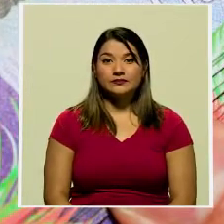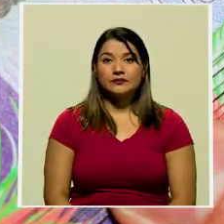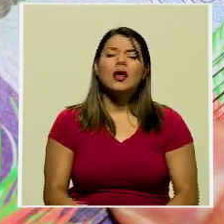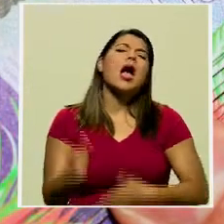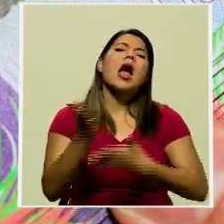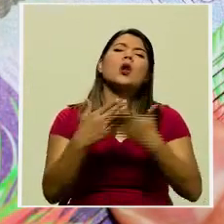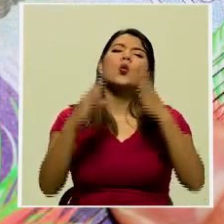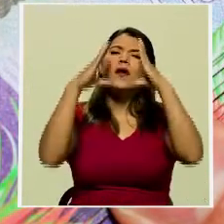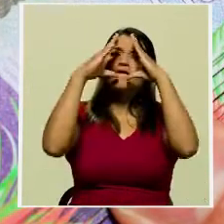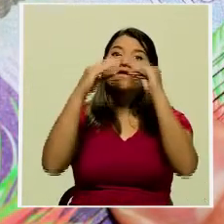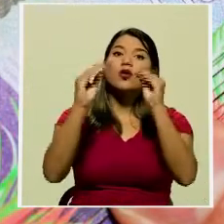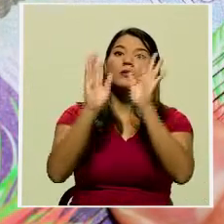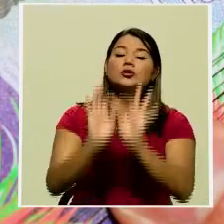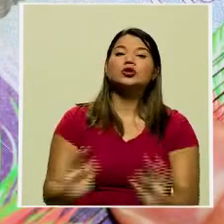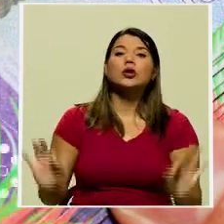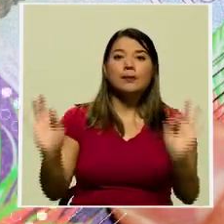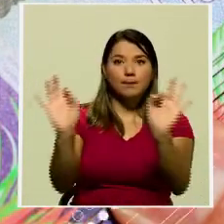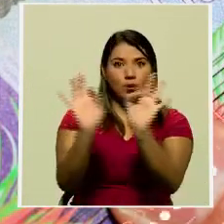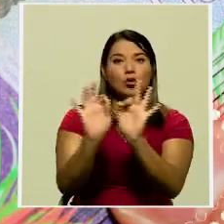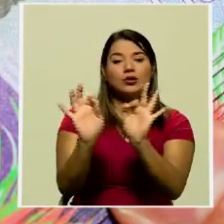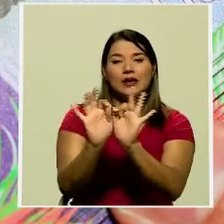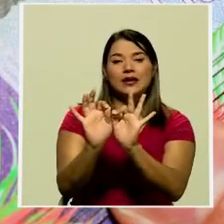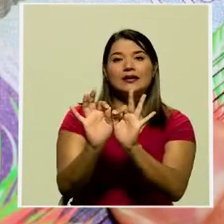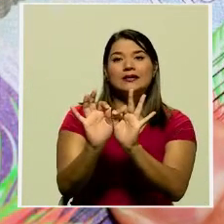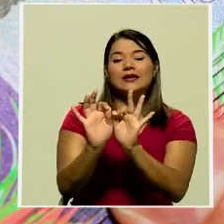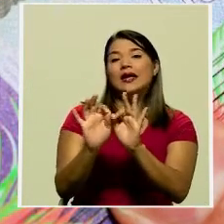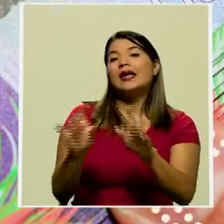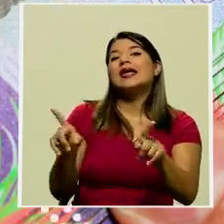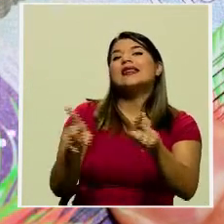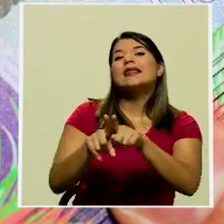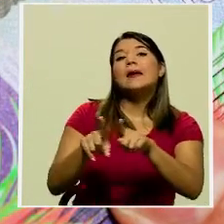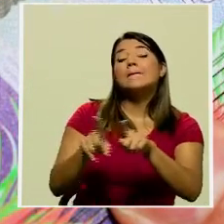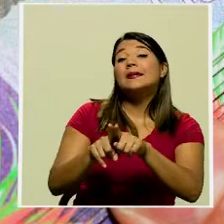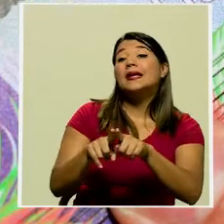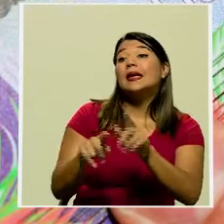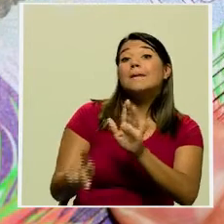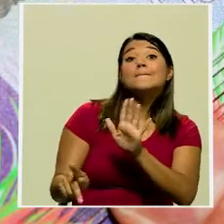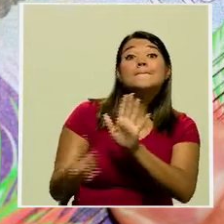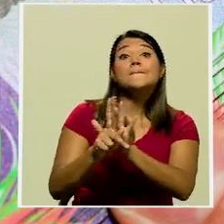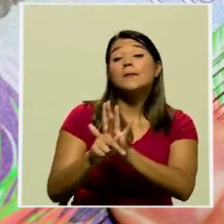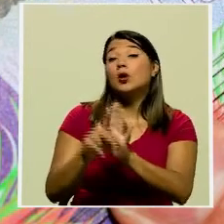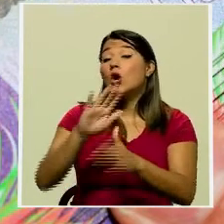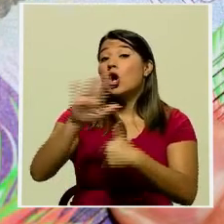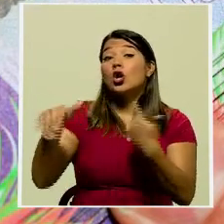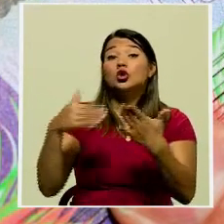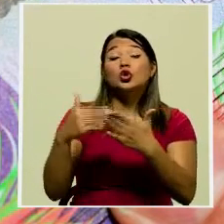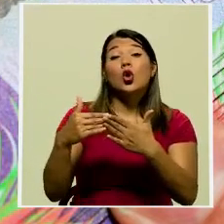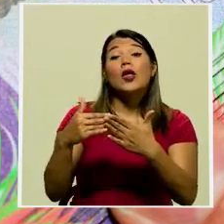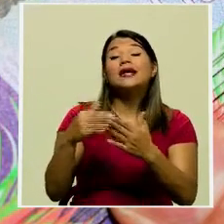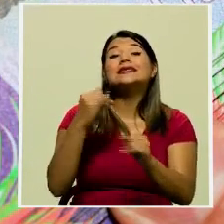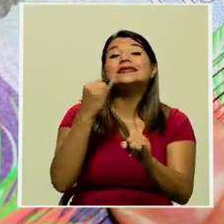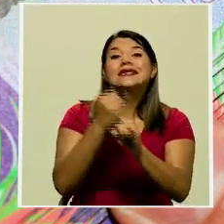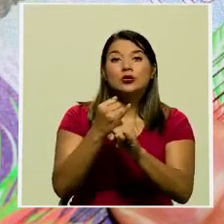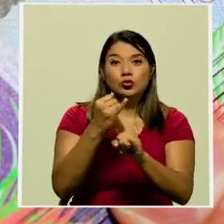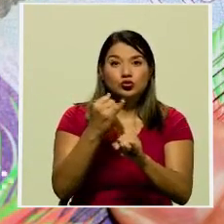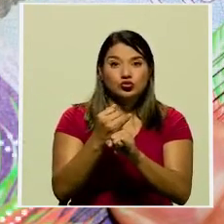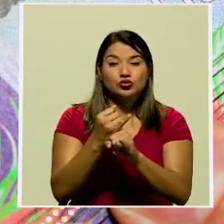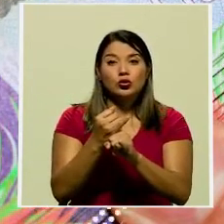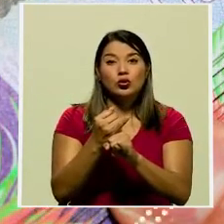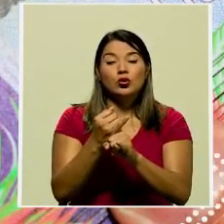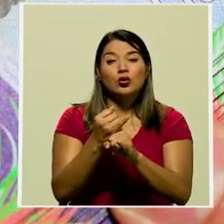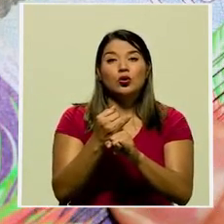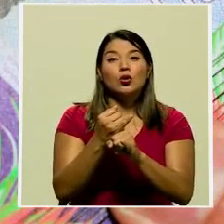Algunos datos importantes que vienen en dicha iniciativa también es que se prohíbe a todas las empresas recargar este aporte a las tarifas